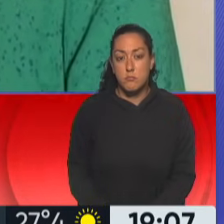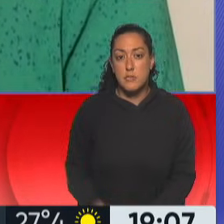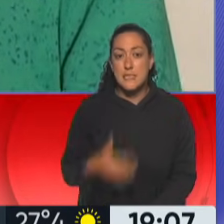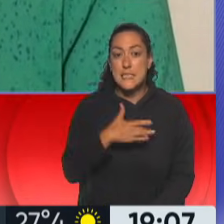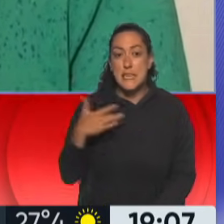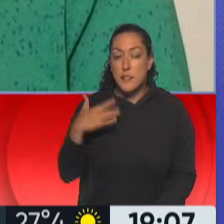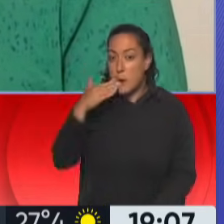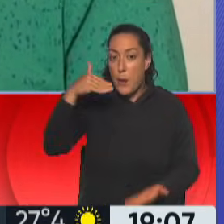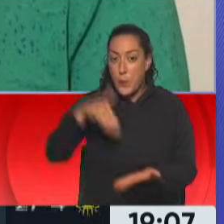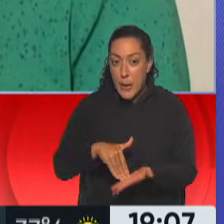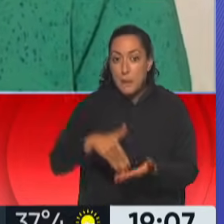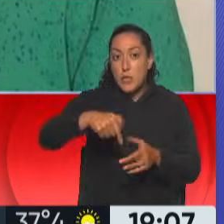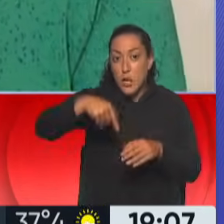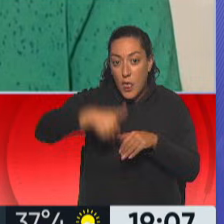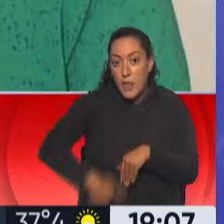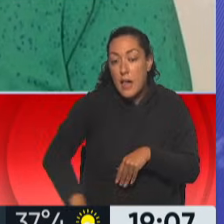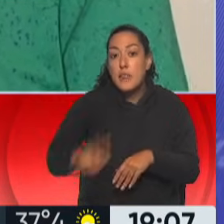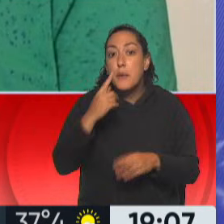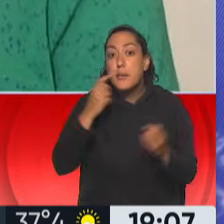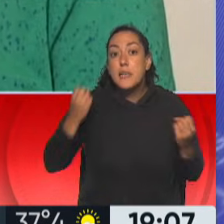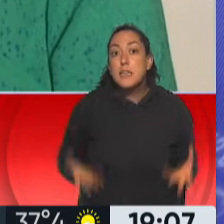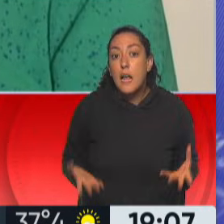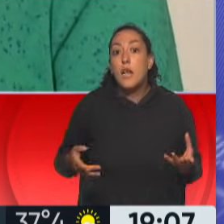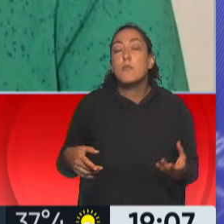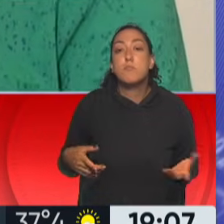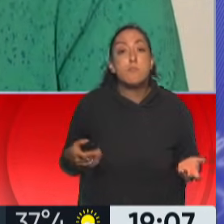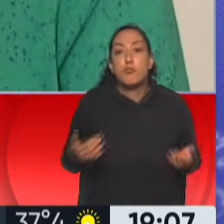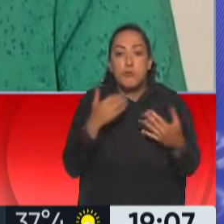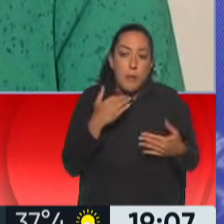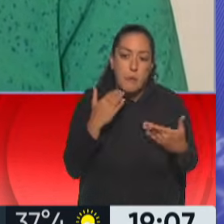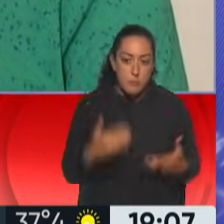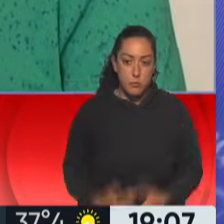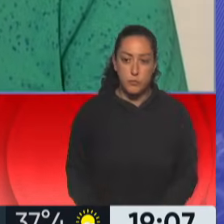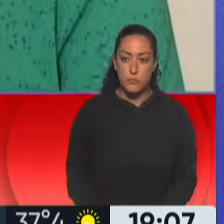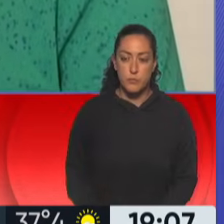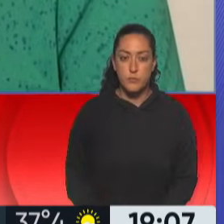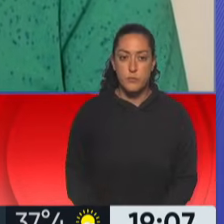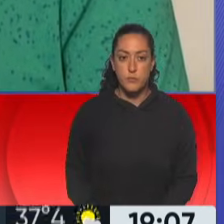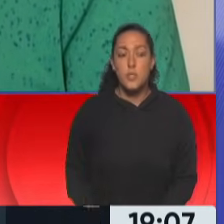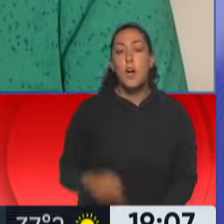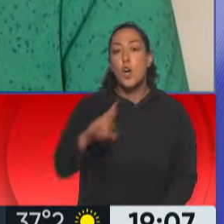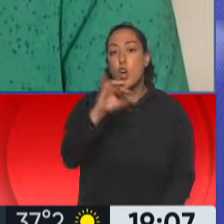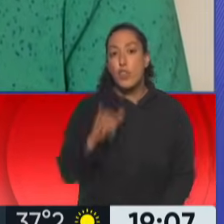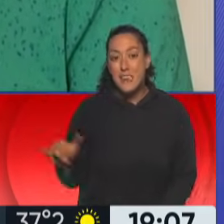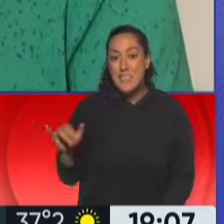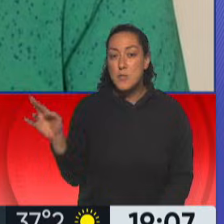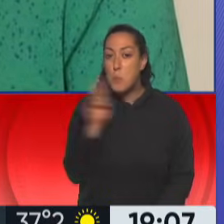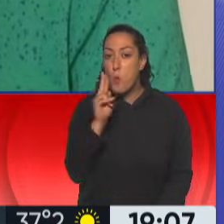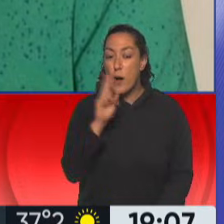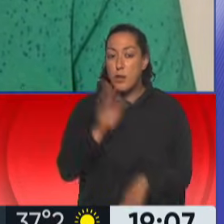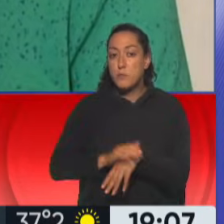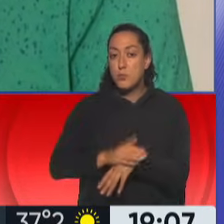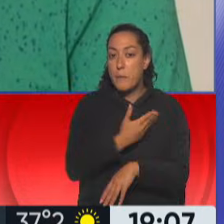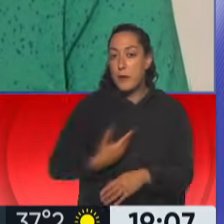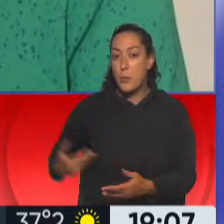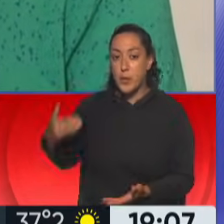señora, no sabemos cuál va a ser el próximo paso. Correcto. Delcy Rodríguez efectivamente se ha hecho cargo del Poder Ejecutivo,